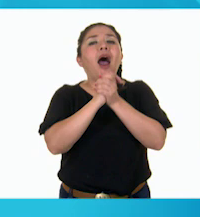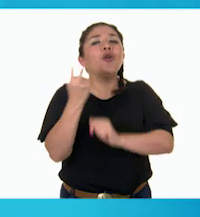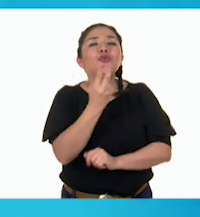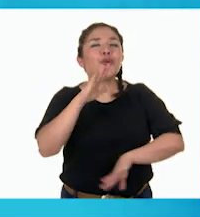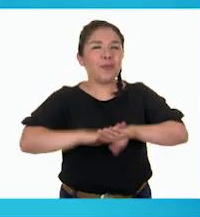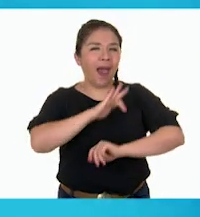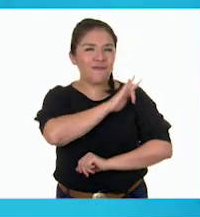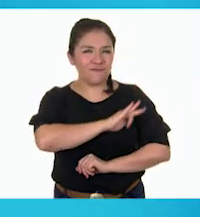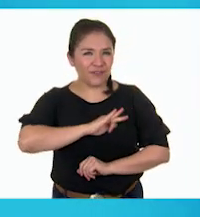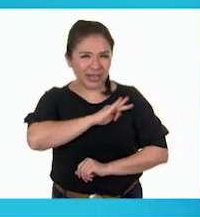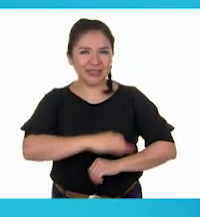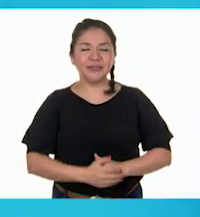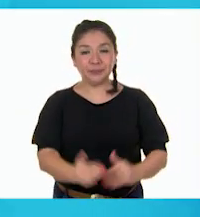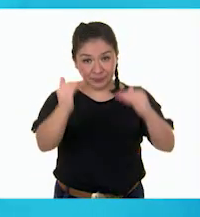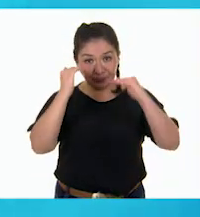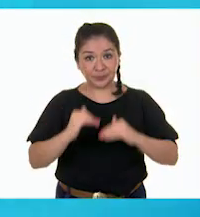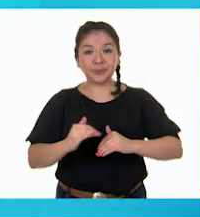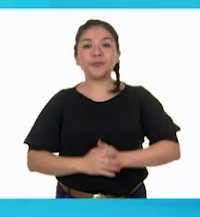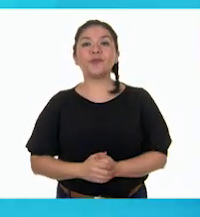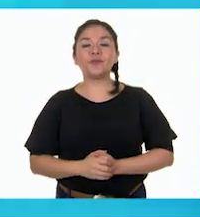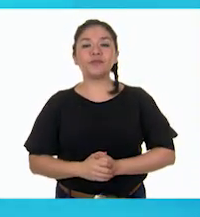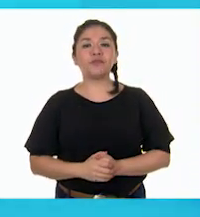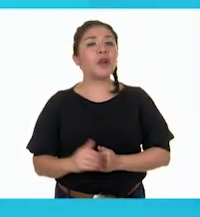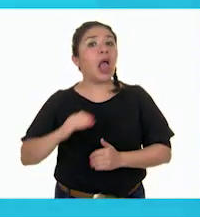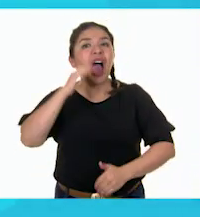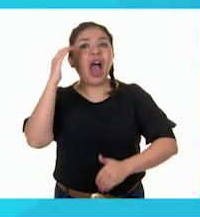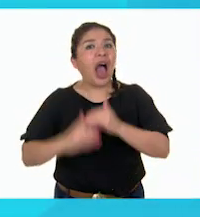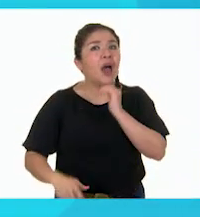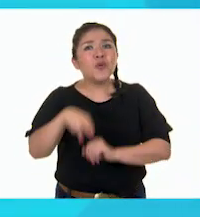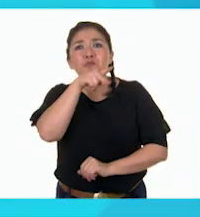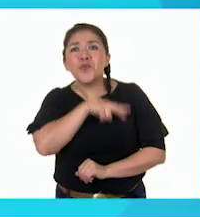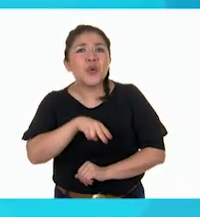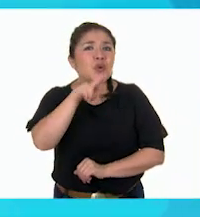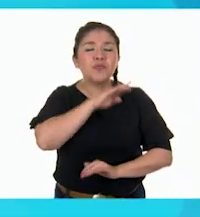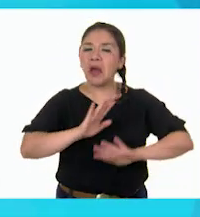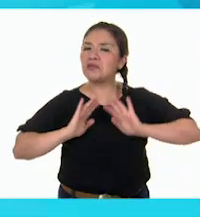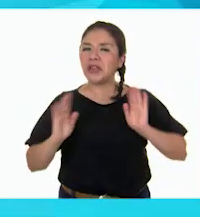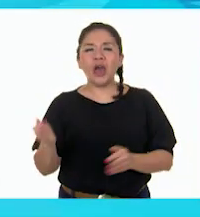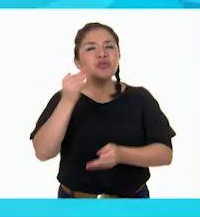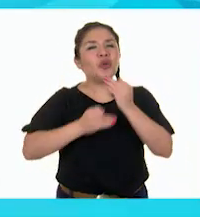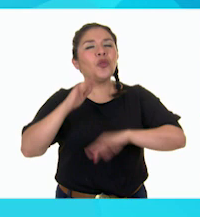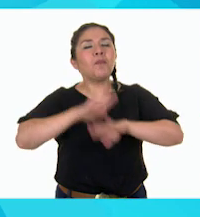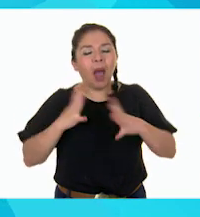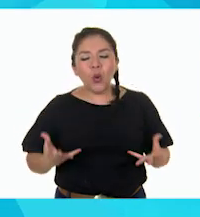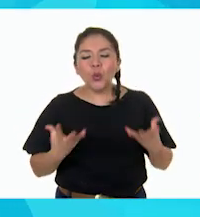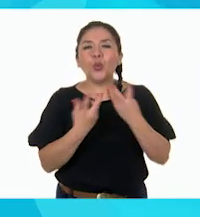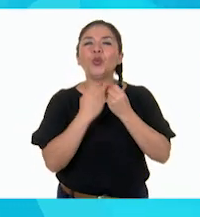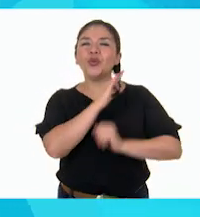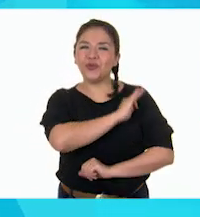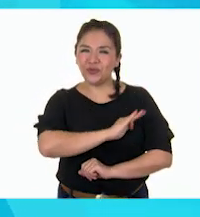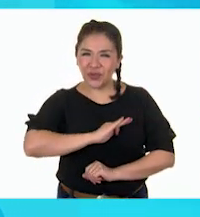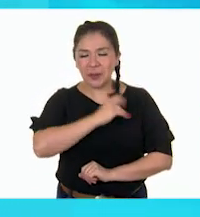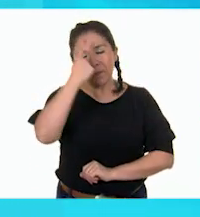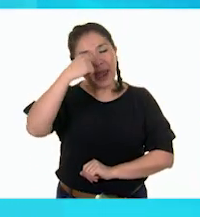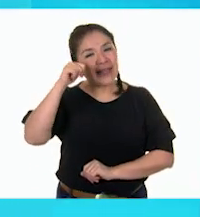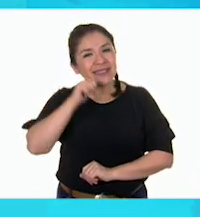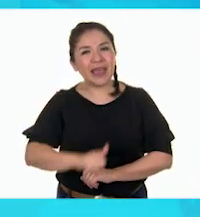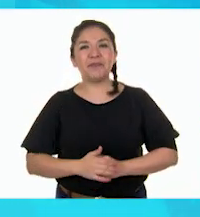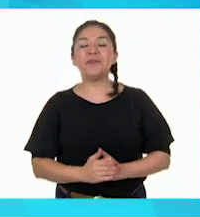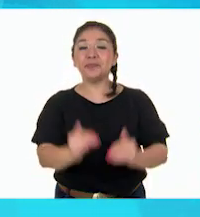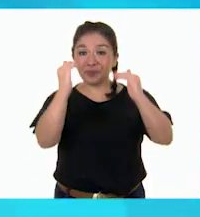muy felices. Hansel y Gretel. Se acabaron las preocupaciones y todos vivieron juntos y felices para